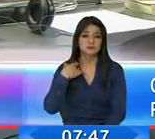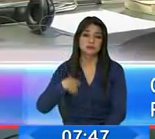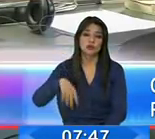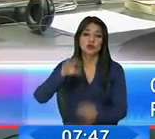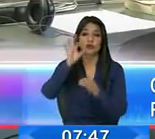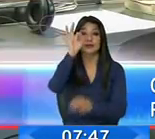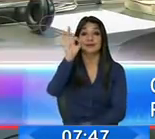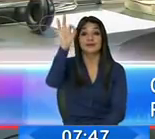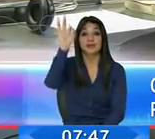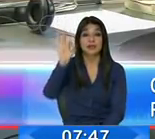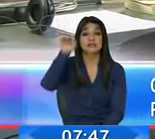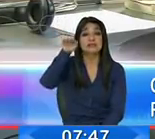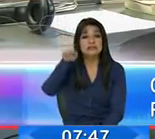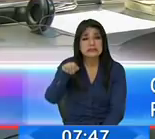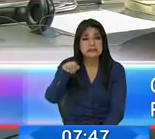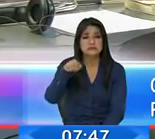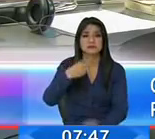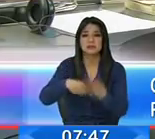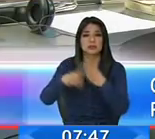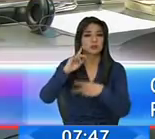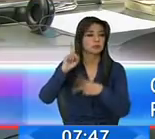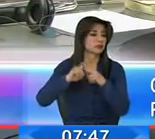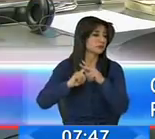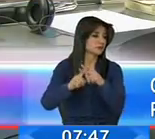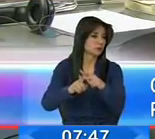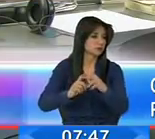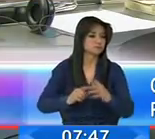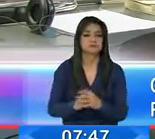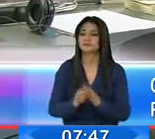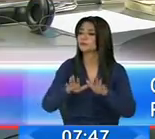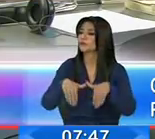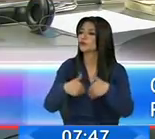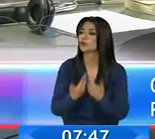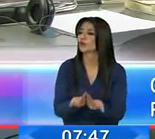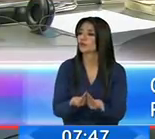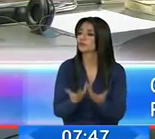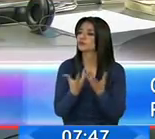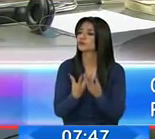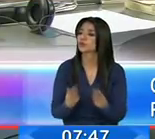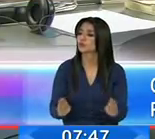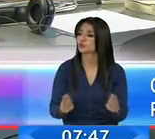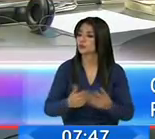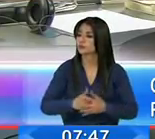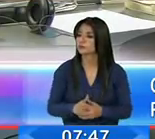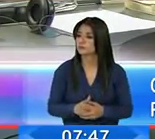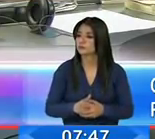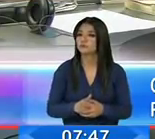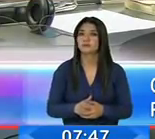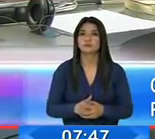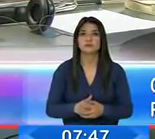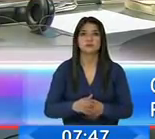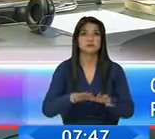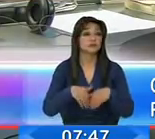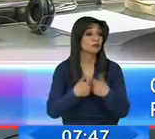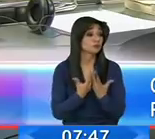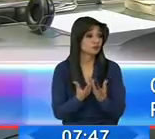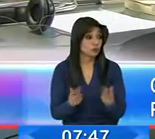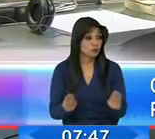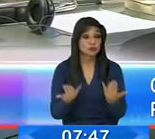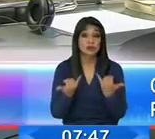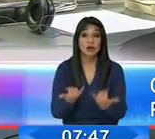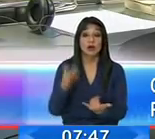como las que están ahora, el mercado no le prestaría. ¿Cómo subsanar el déficit fiscal? ¿Cómo subsanar el déficit fiscal en este